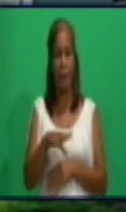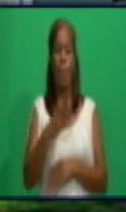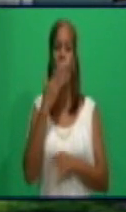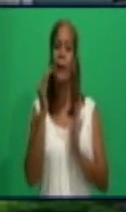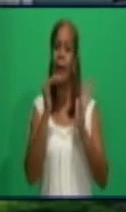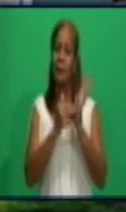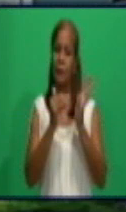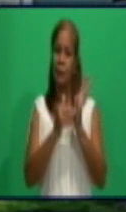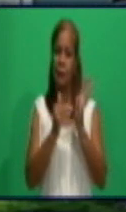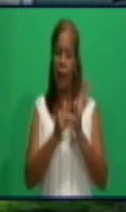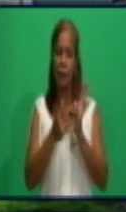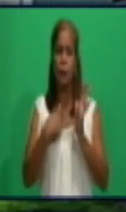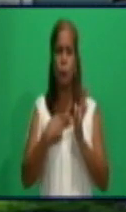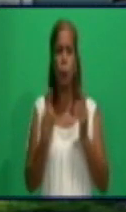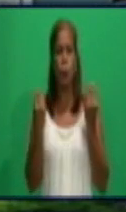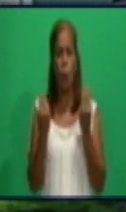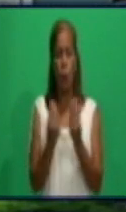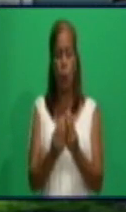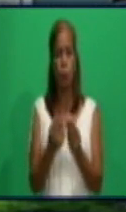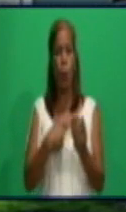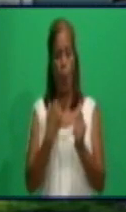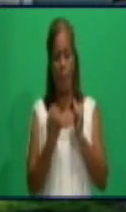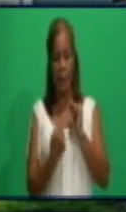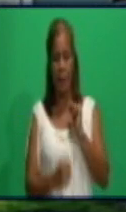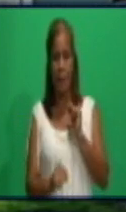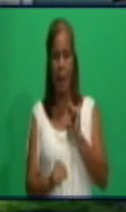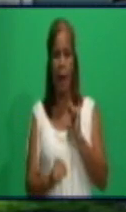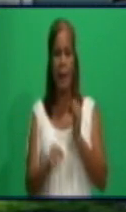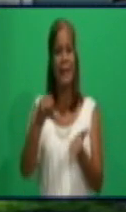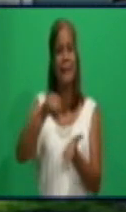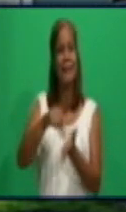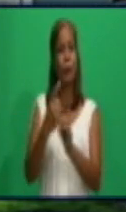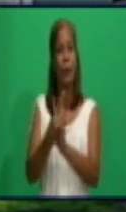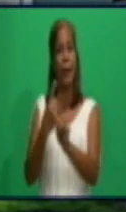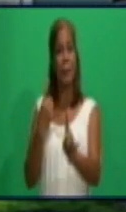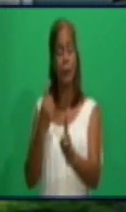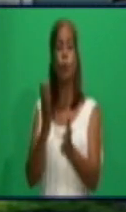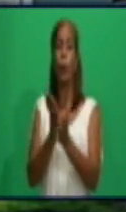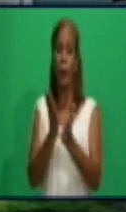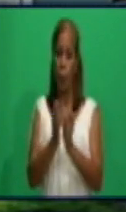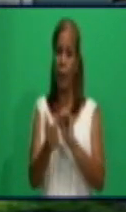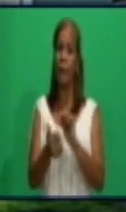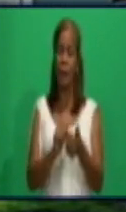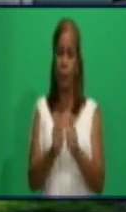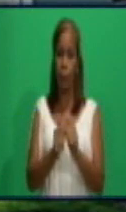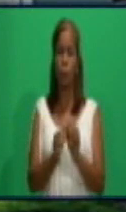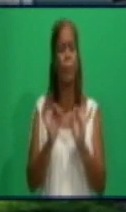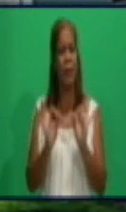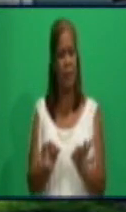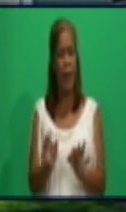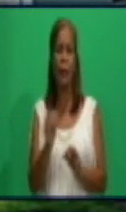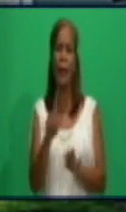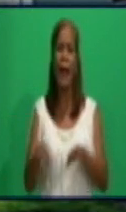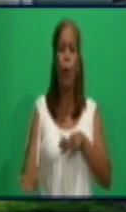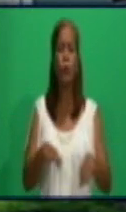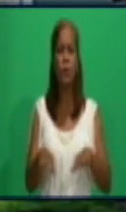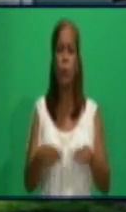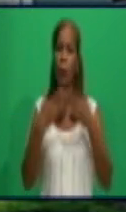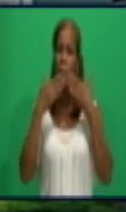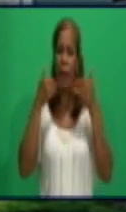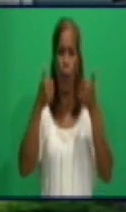tardes, estuve con mi hija en el centro de aislamiento de la EIDE. Es verdad que las condiciones ni la alimentación son las mejores, pero algo